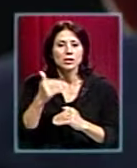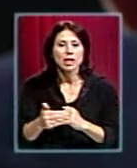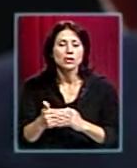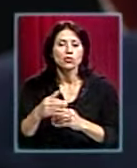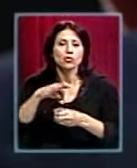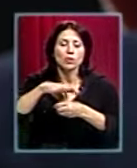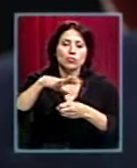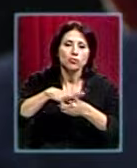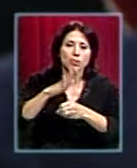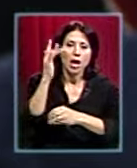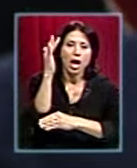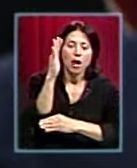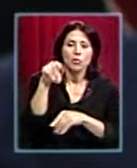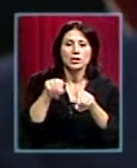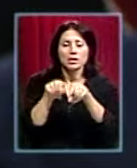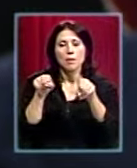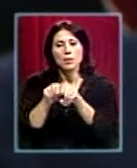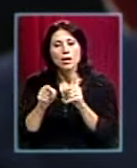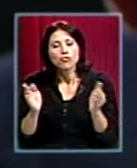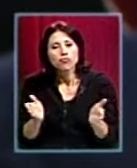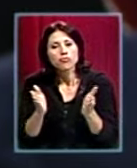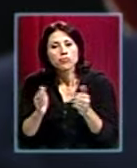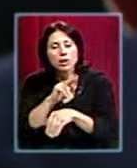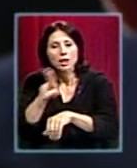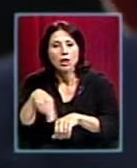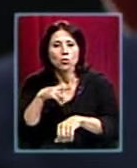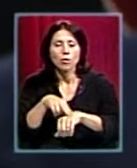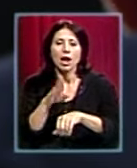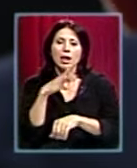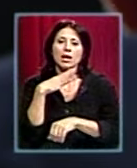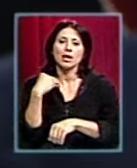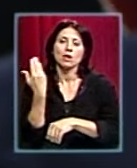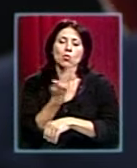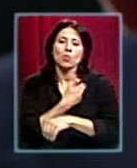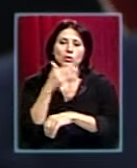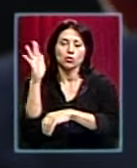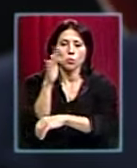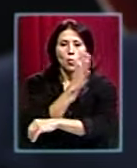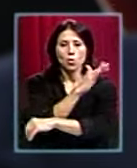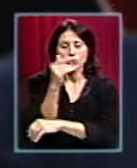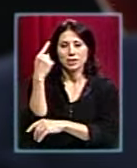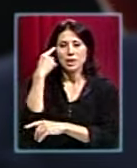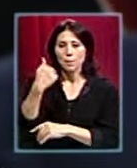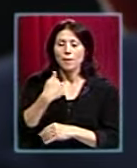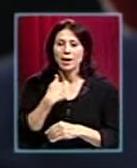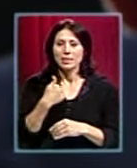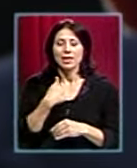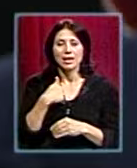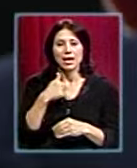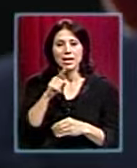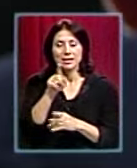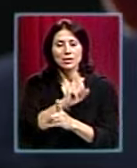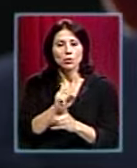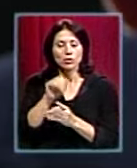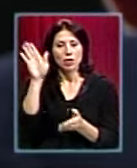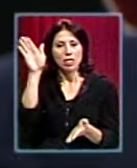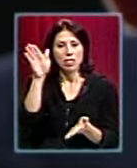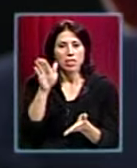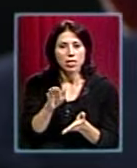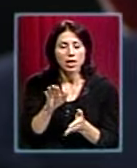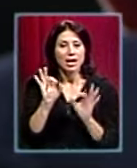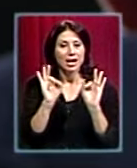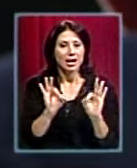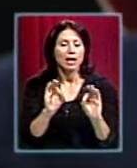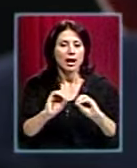árboles, regeneración natural y en nuestros bosques, para tener el eje de mitigación bien claro de cuánto estamos reduciendo y